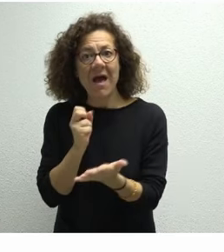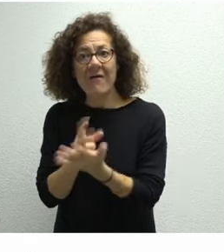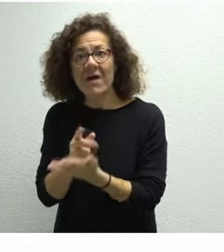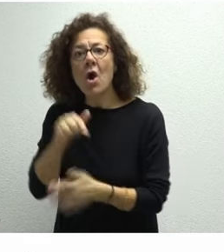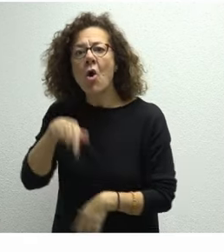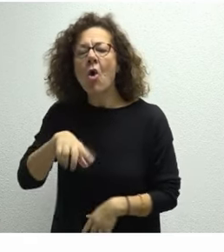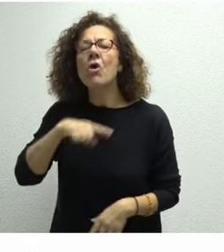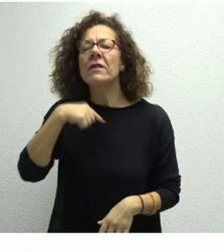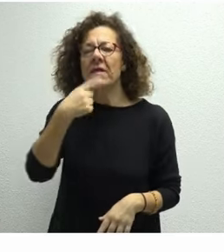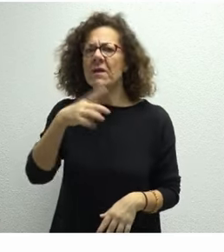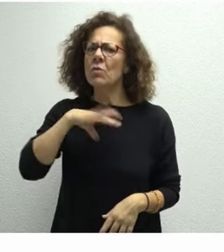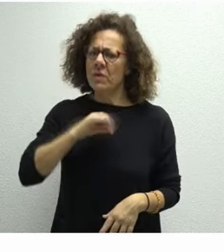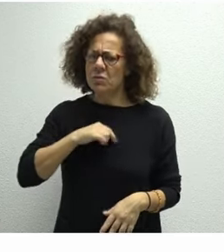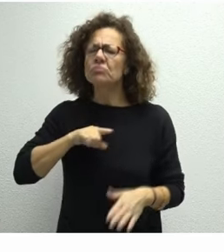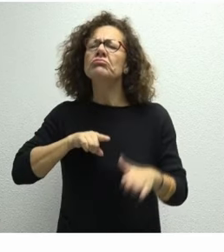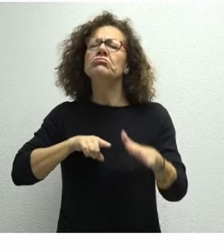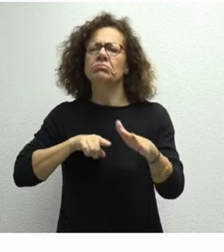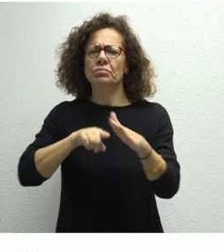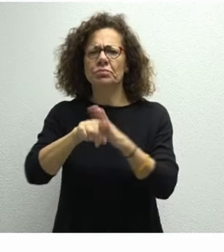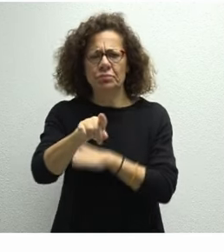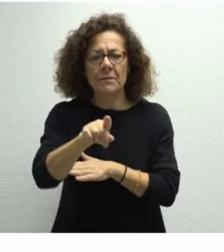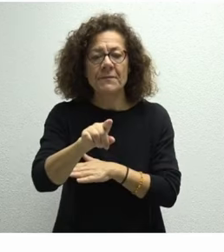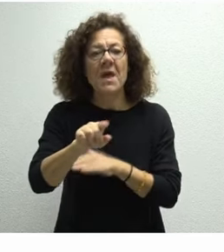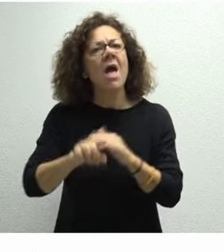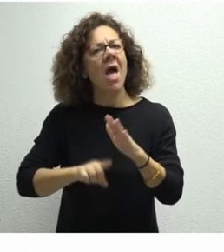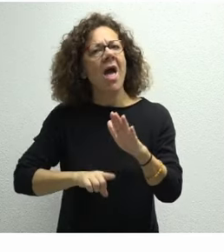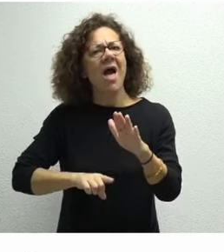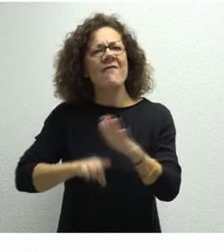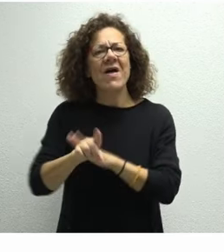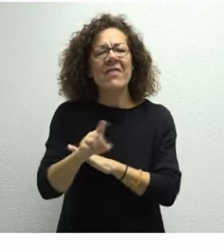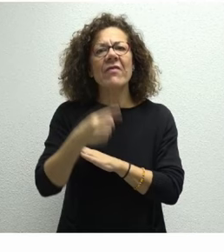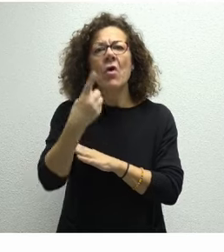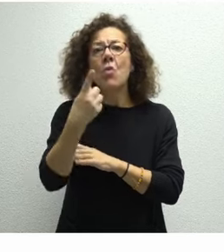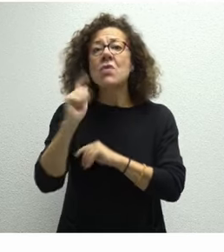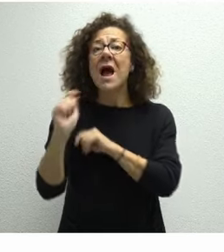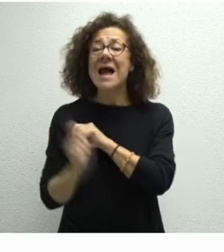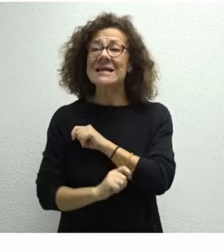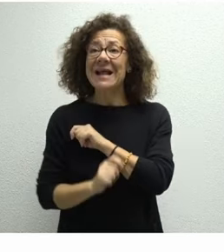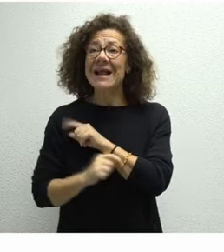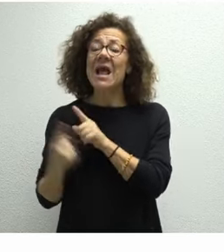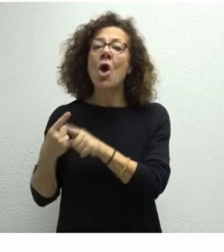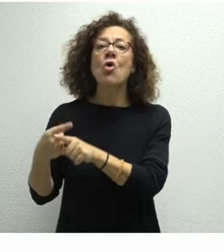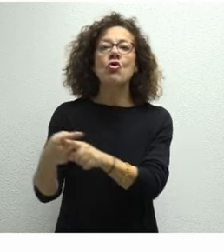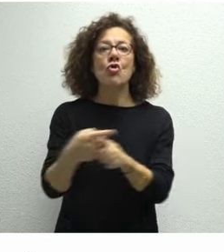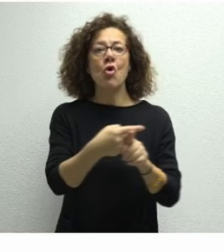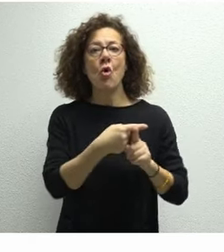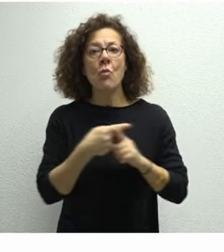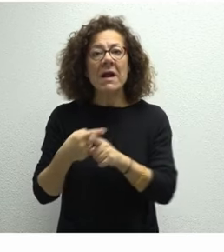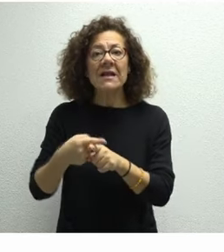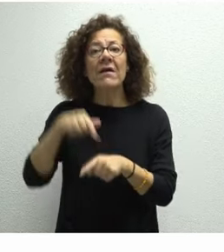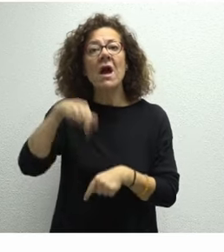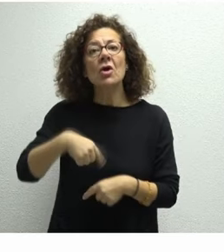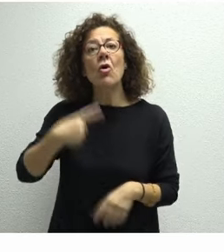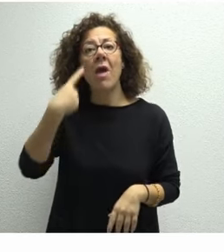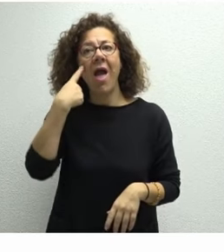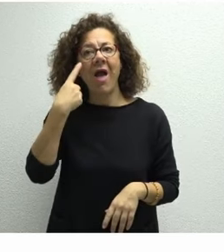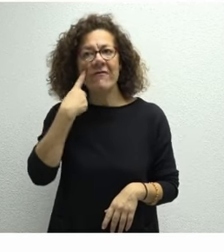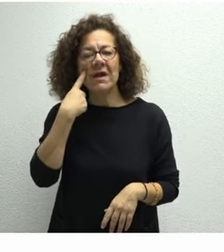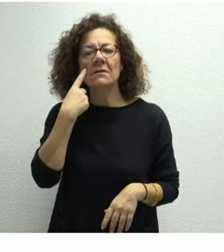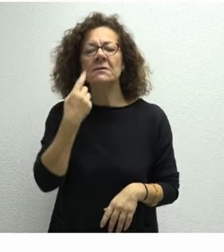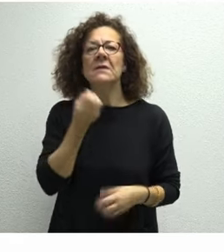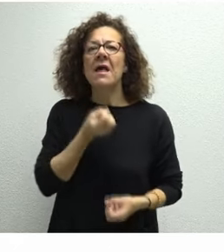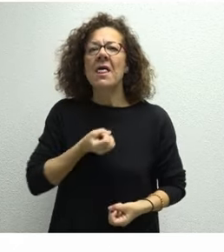podemos decir que hemos avanzado hemos avanzado en una estrategia compartida que hoy vamos a ver muchos